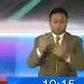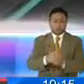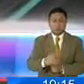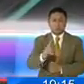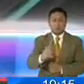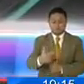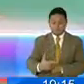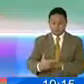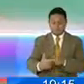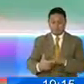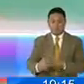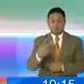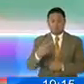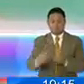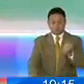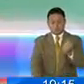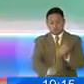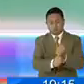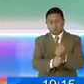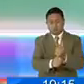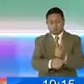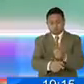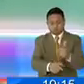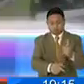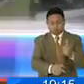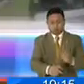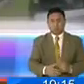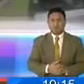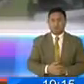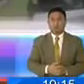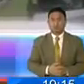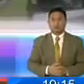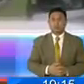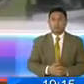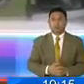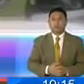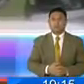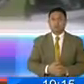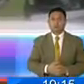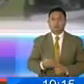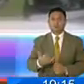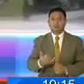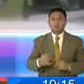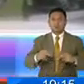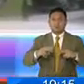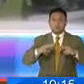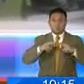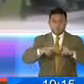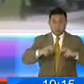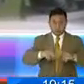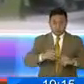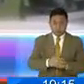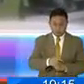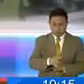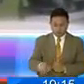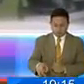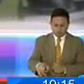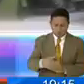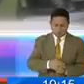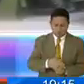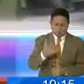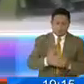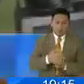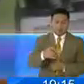2 cargadores metálicos para subametralladora y fusil. Eso se verá durante las investigaciones si es que algún tipo de esa arma